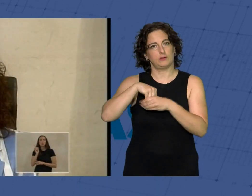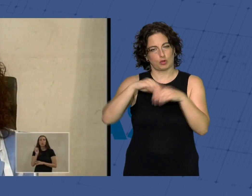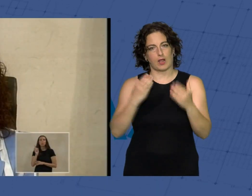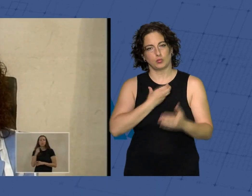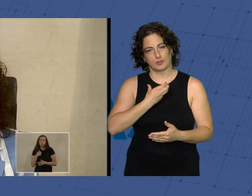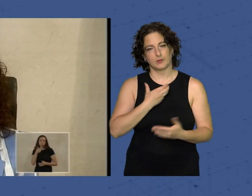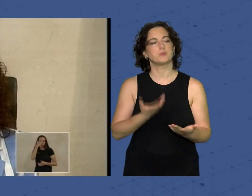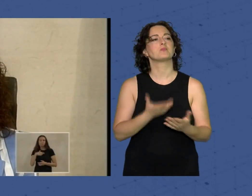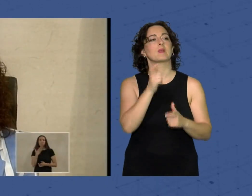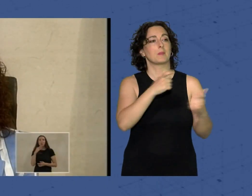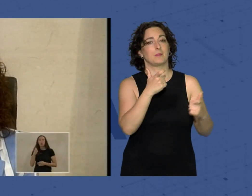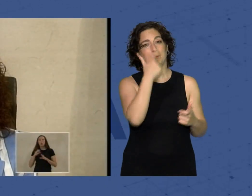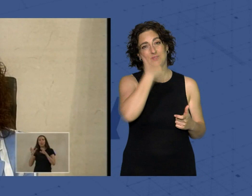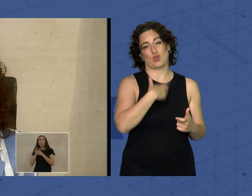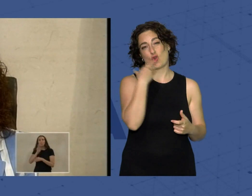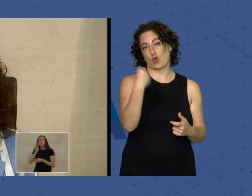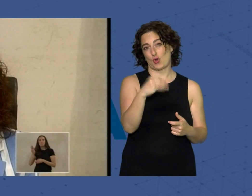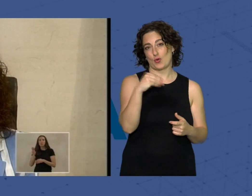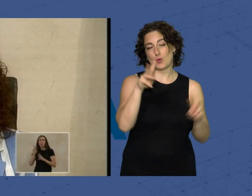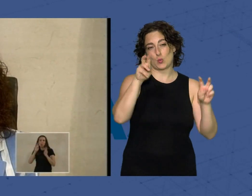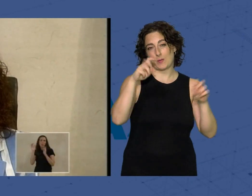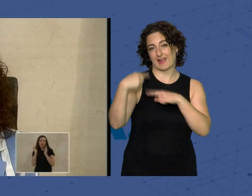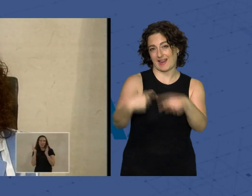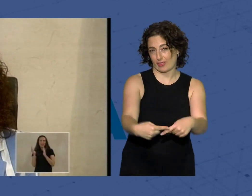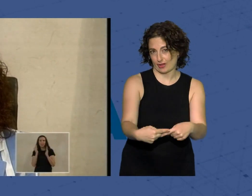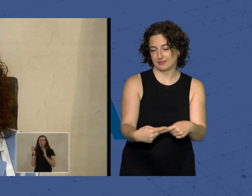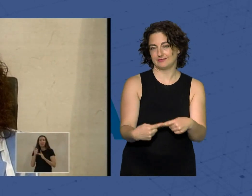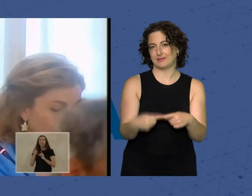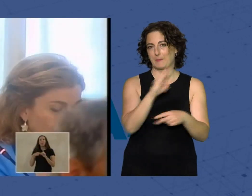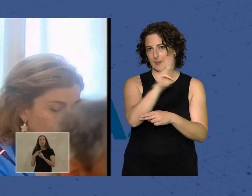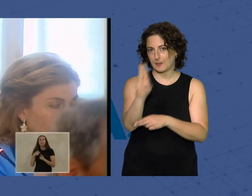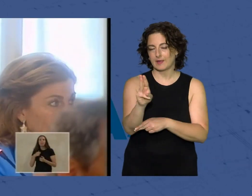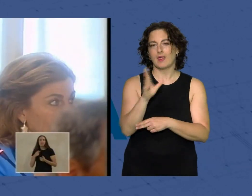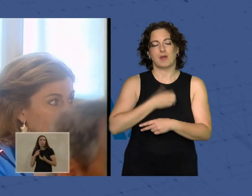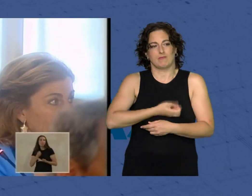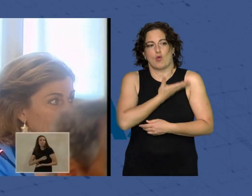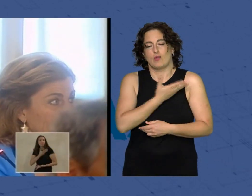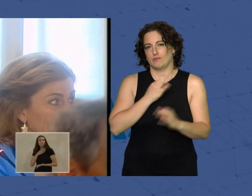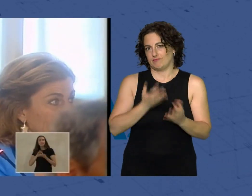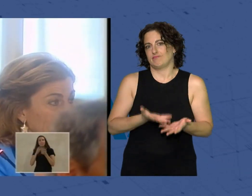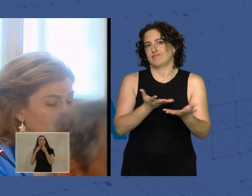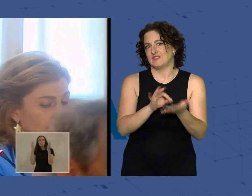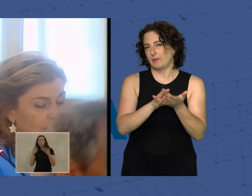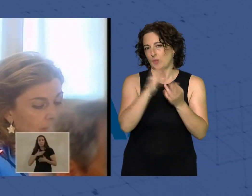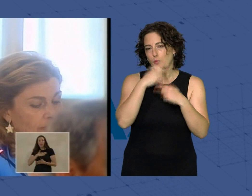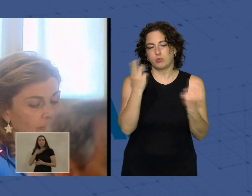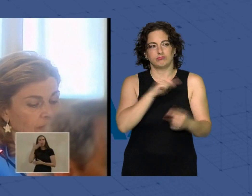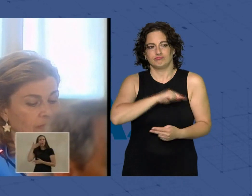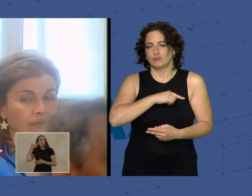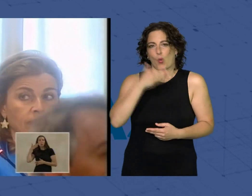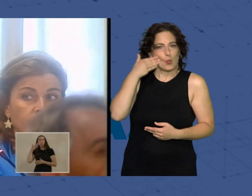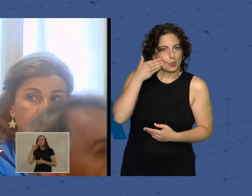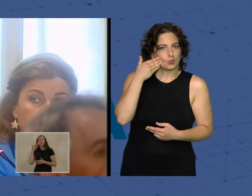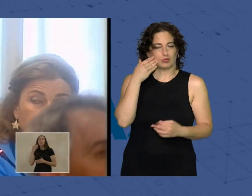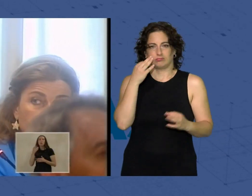Para un joven del Partido Popular, de nuevas generaciones, que además tiene vocación de servicio público, decir que ha sido un orgullo y un privilegio